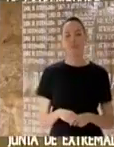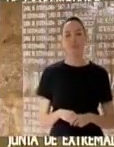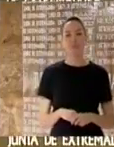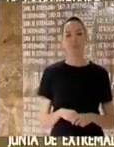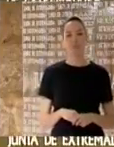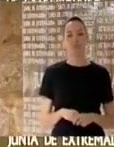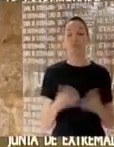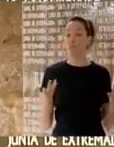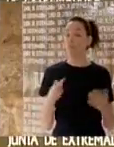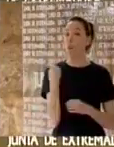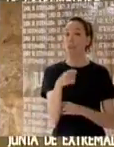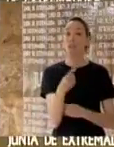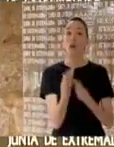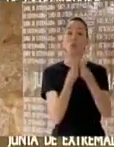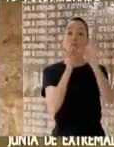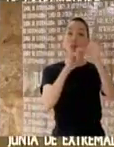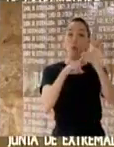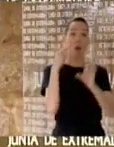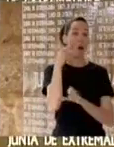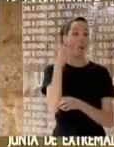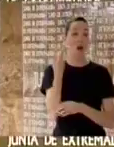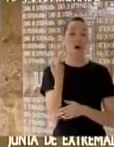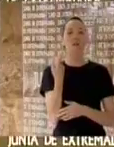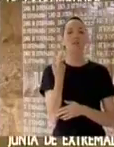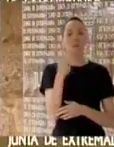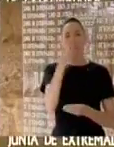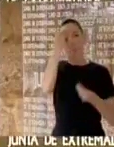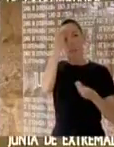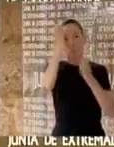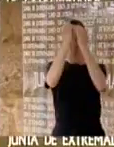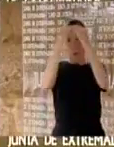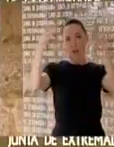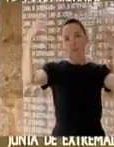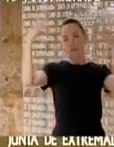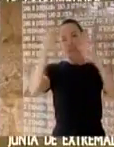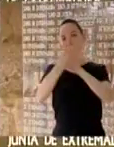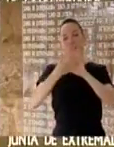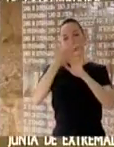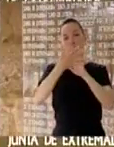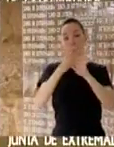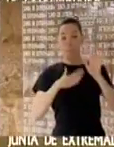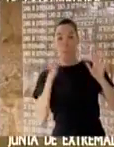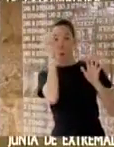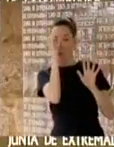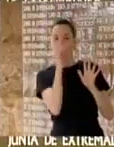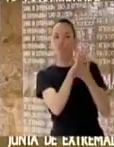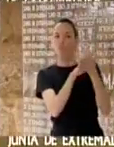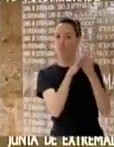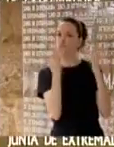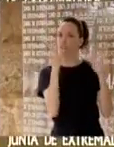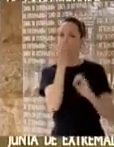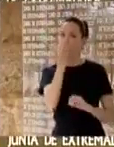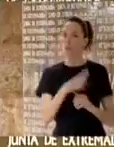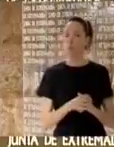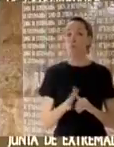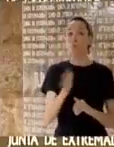Guillermo, el presidente de la Junta de Extremadura, creo que ha hecho una reflexión, a mi juicio, muy acertada sobre, yo creo, uno de los